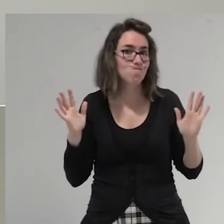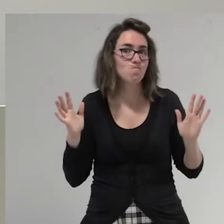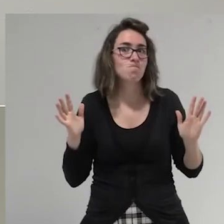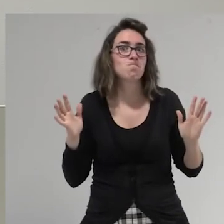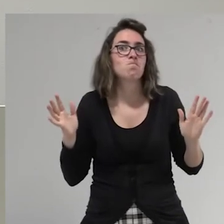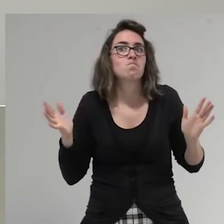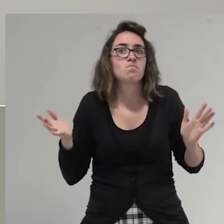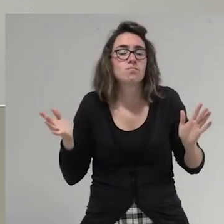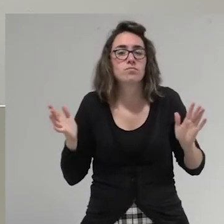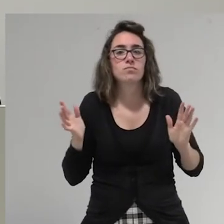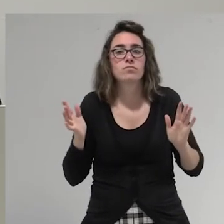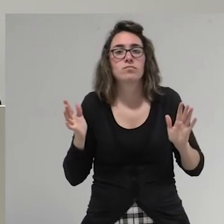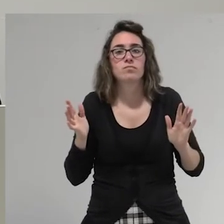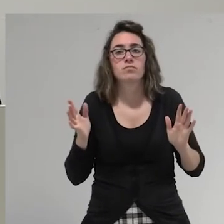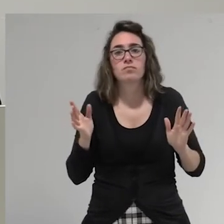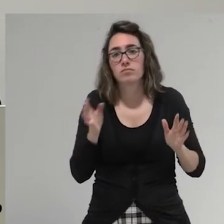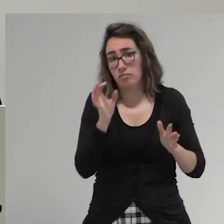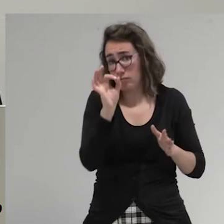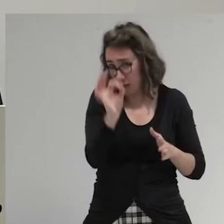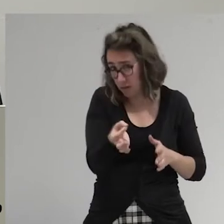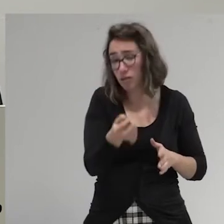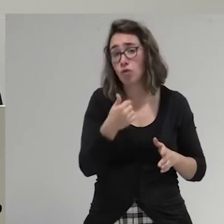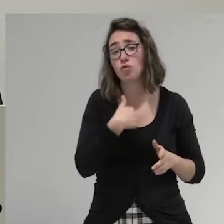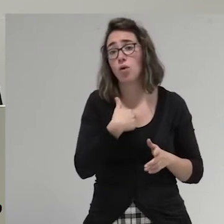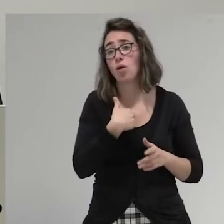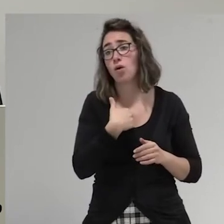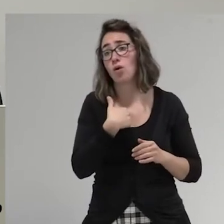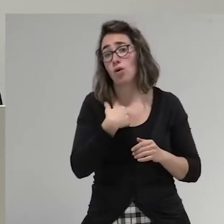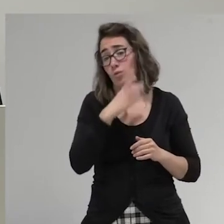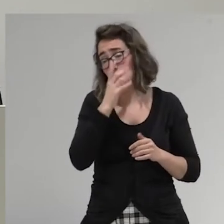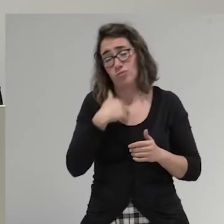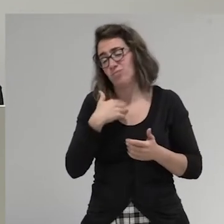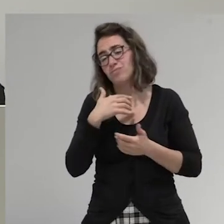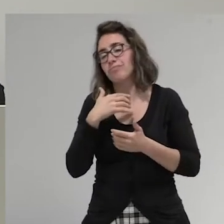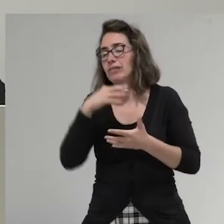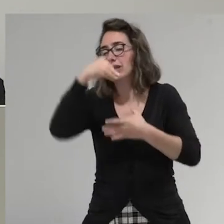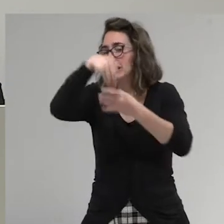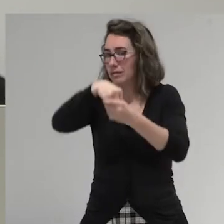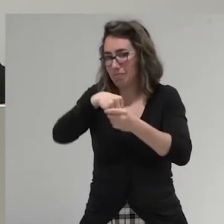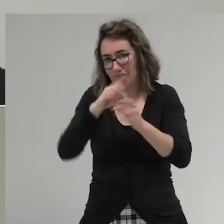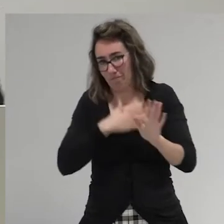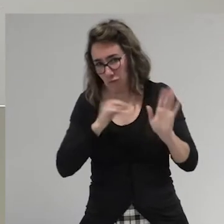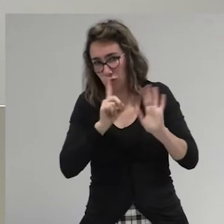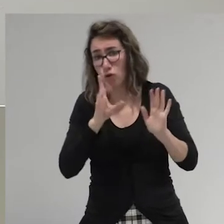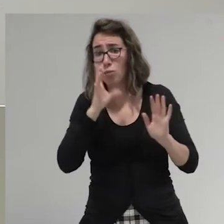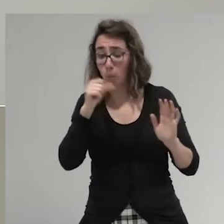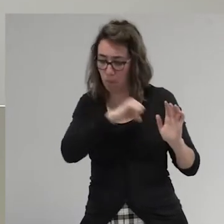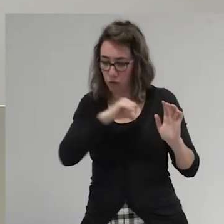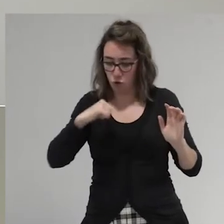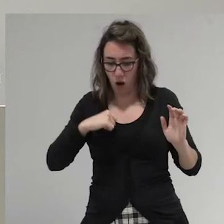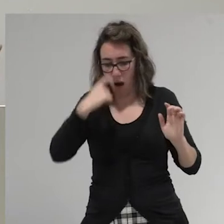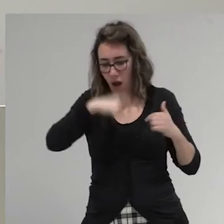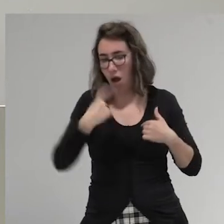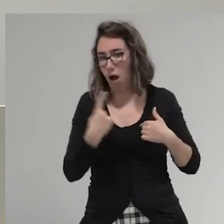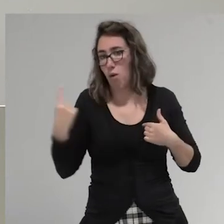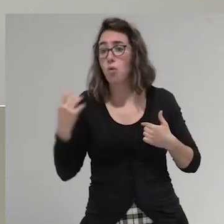Sí, aparte que yo precisamente lo que no hago, y es precisamente por no entrar aquí, porque en lo personal entran millones de cosas. Yo me llevo